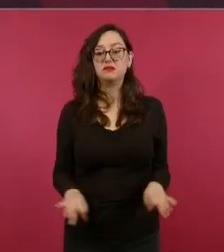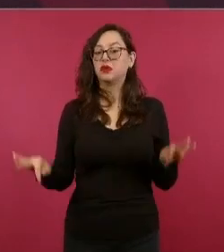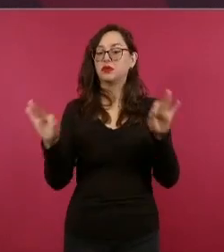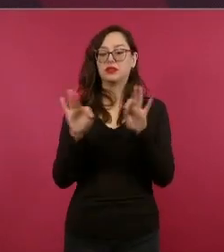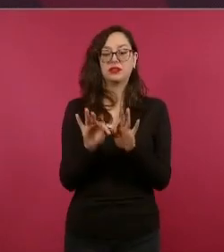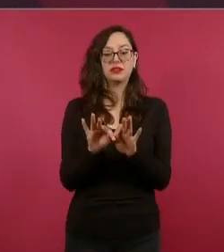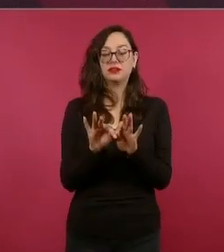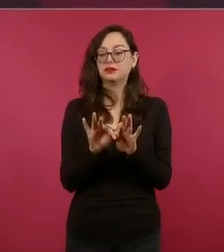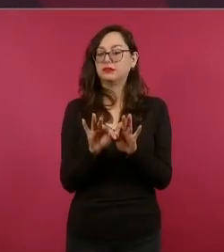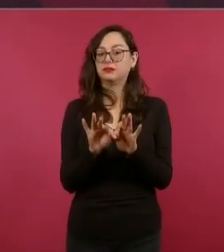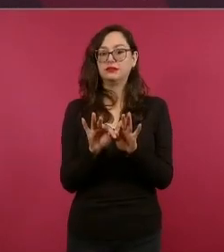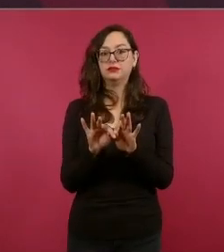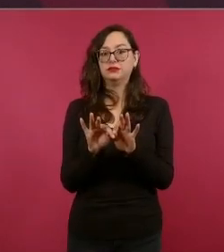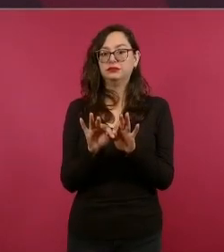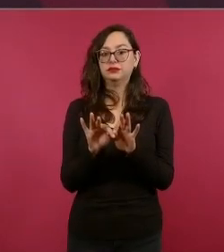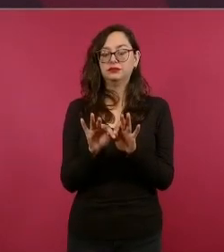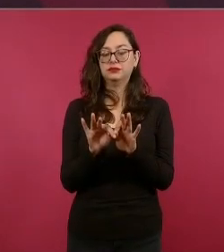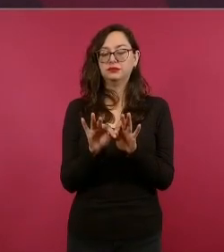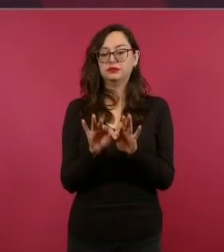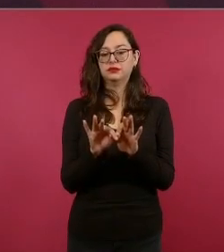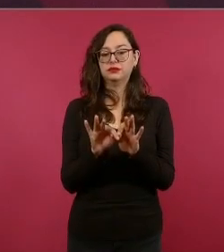Porque,